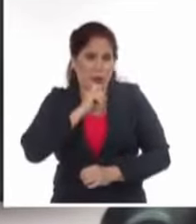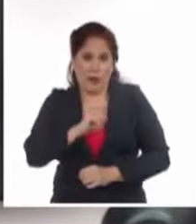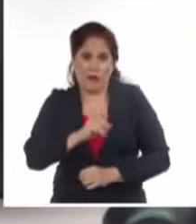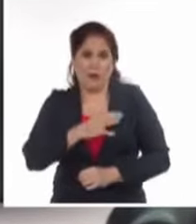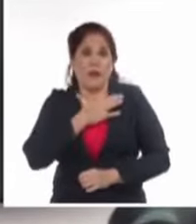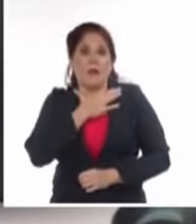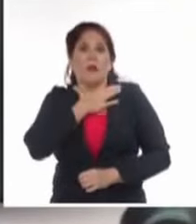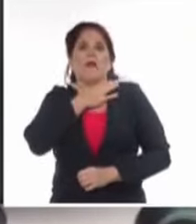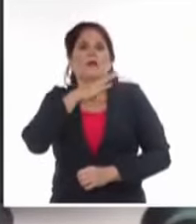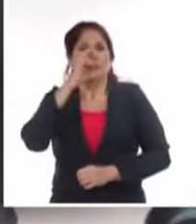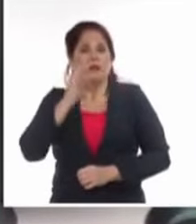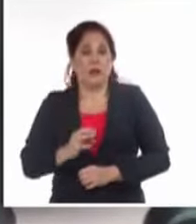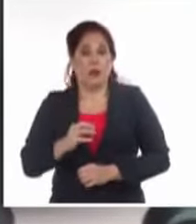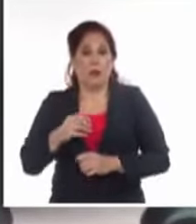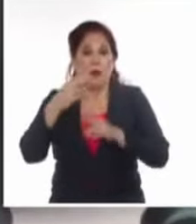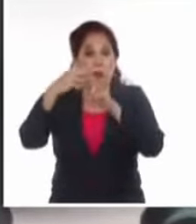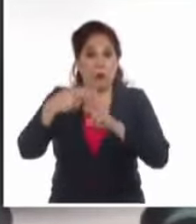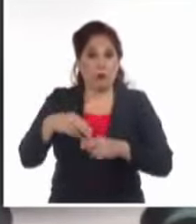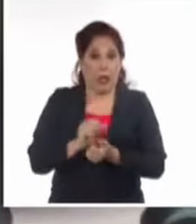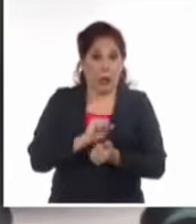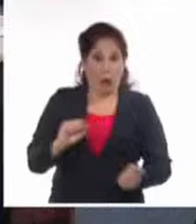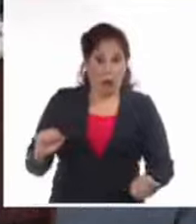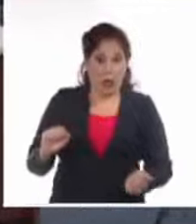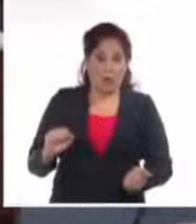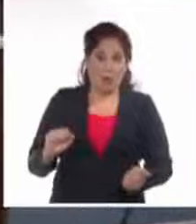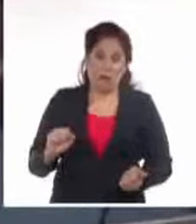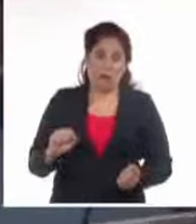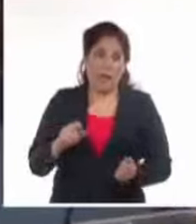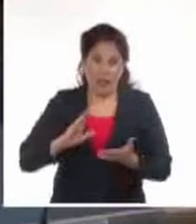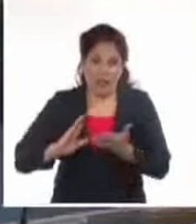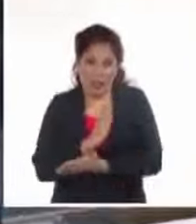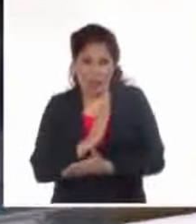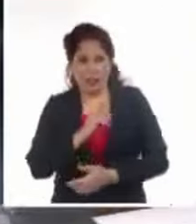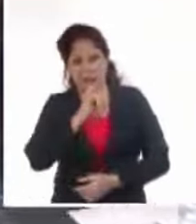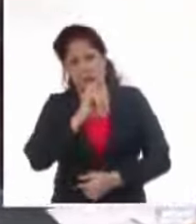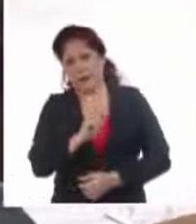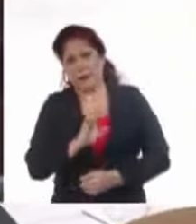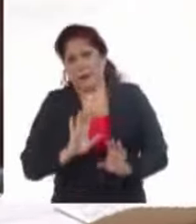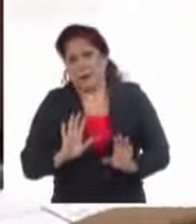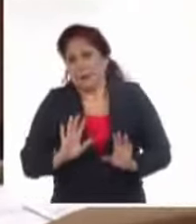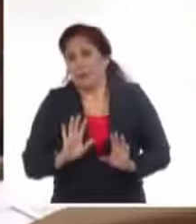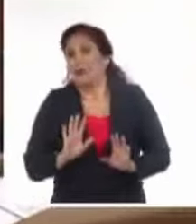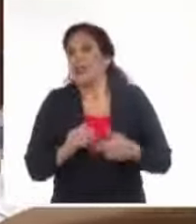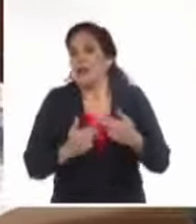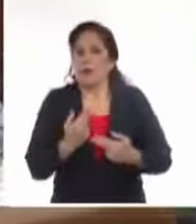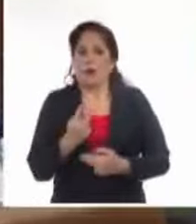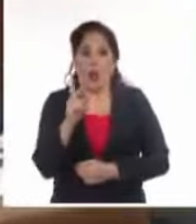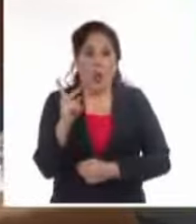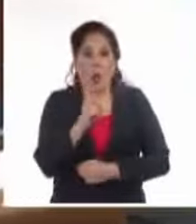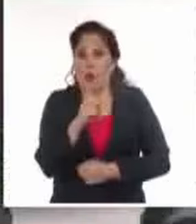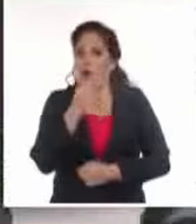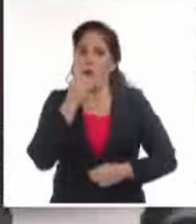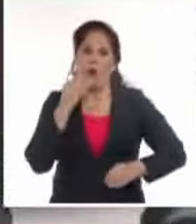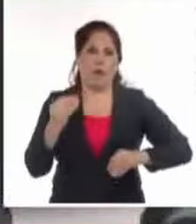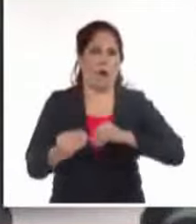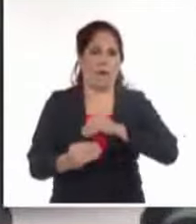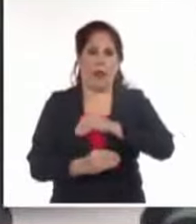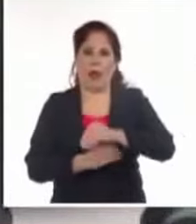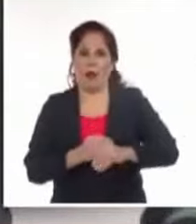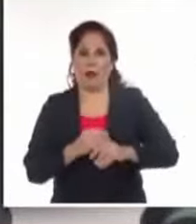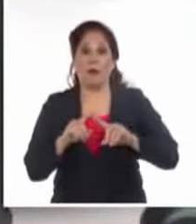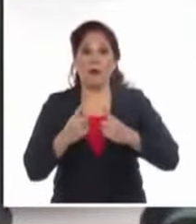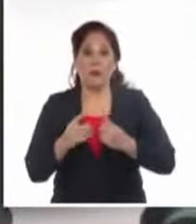de la lista de países que supuestamente pueden terrorismo. Son las dos cosas que más afectan, y esas dos cosas nosotros no las podemos transformar. Pero hay también